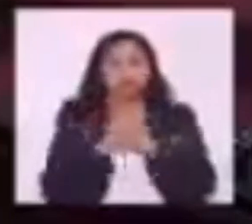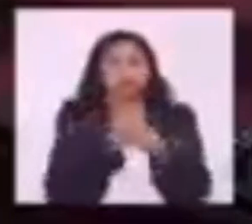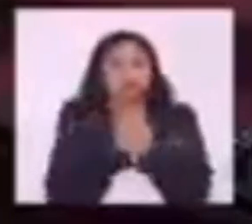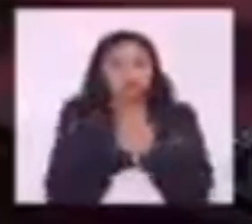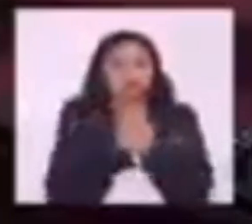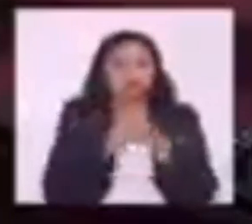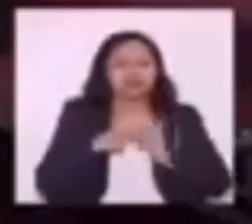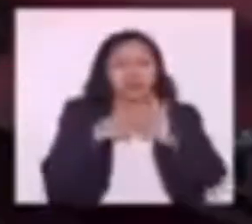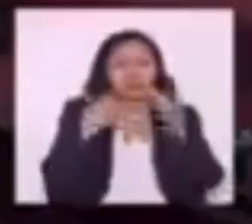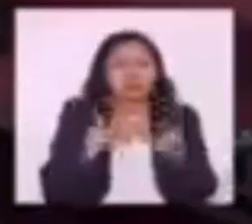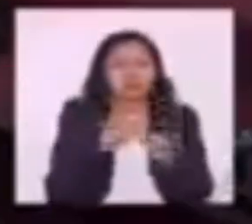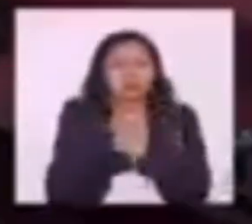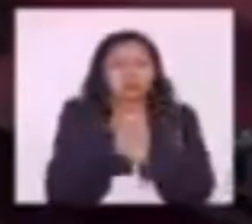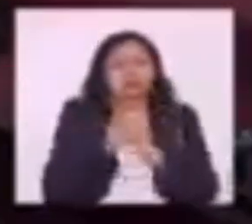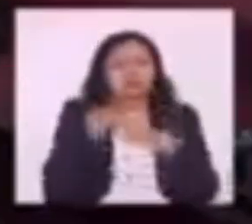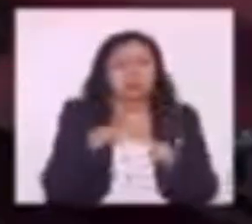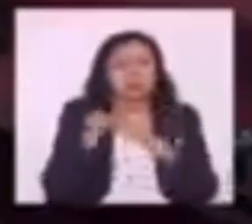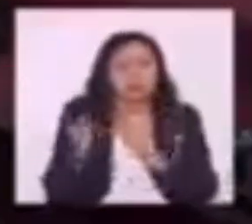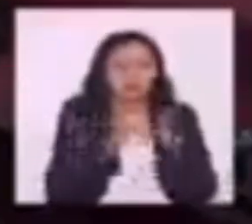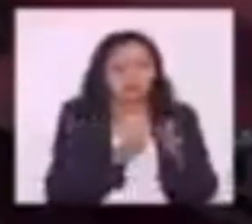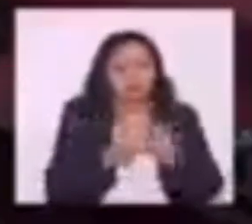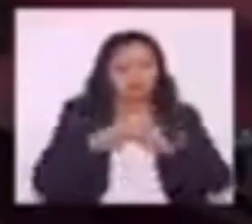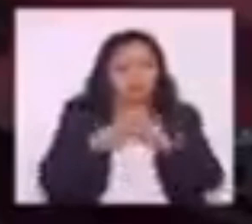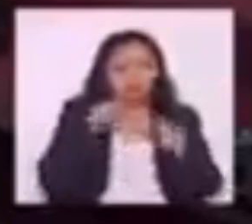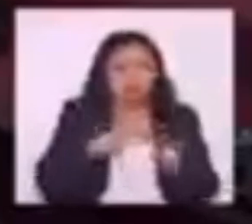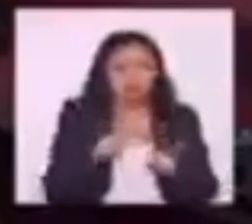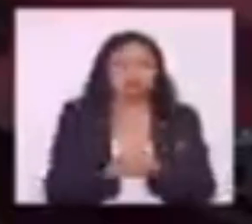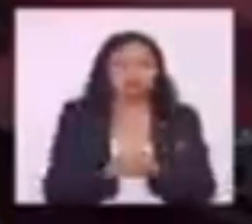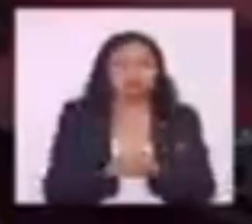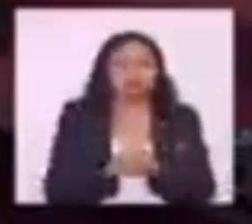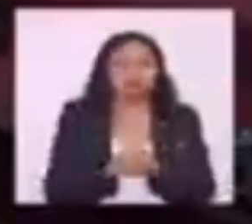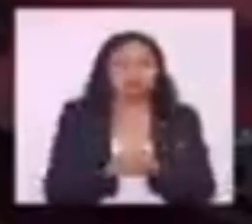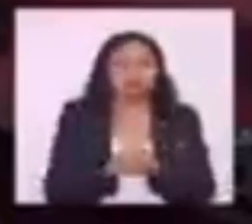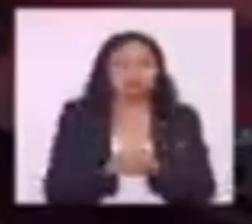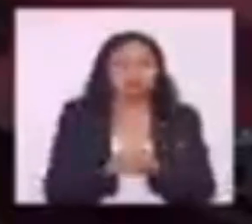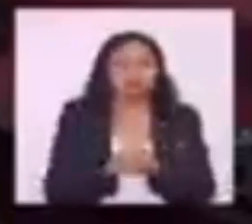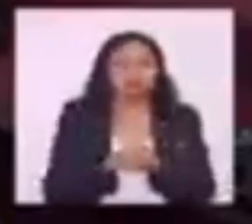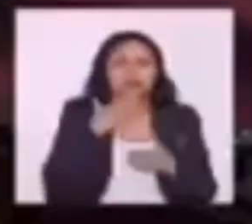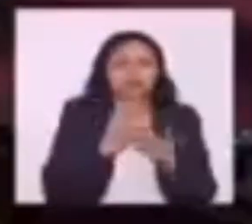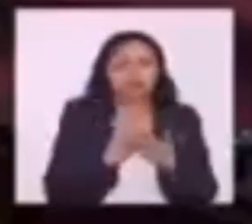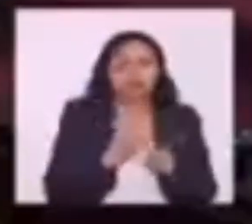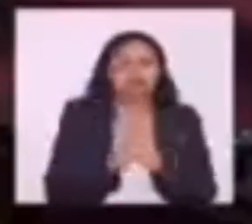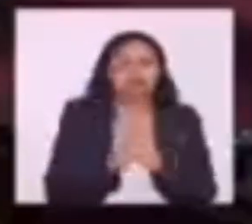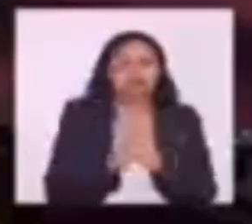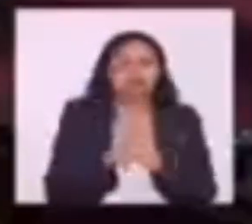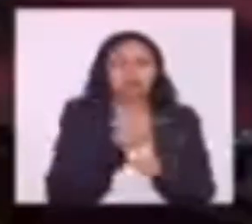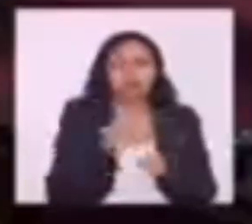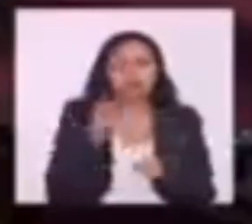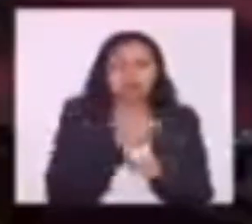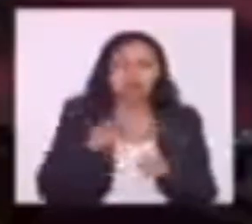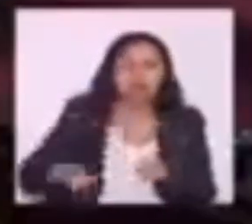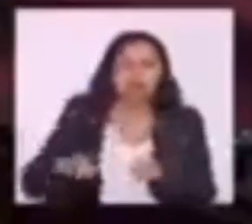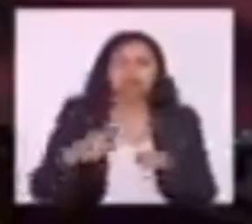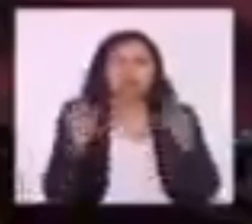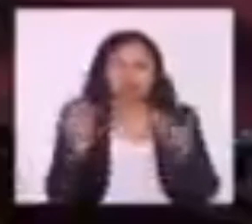y represento y amo. Esa es la postura que estoy representando hoy acá. Gracias, compañeros, gracias, señor presidente,